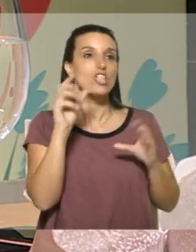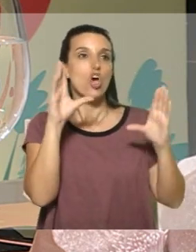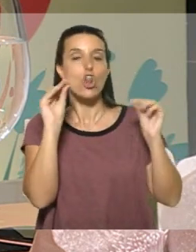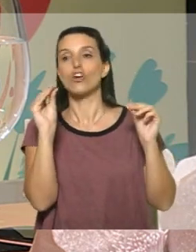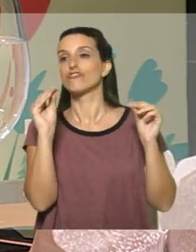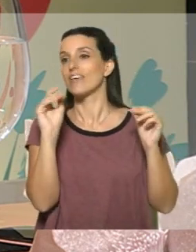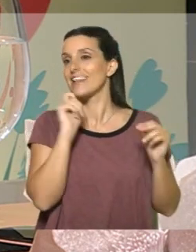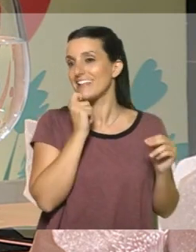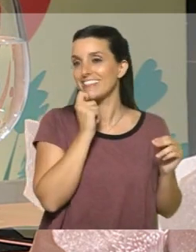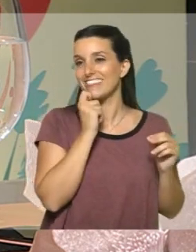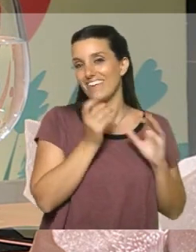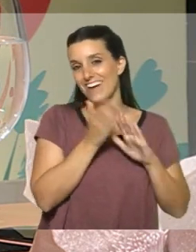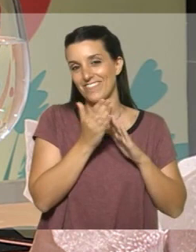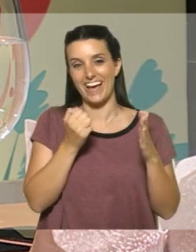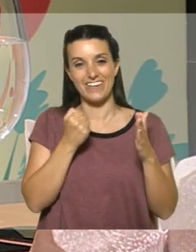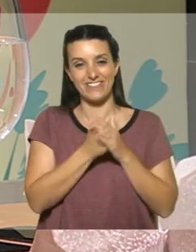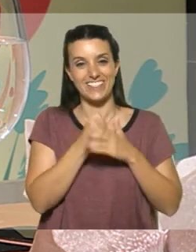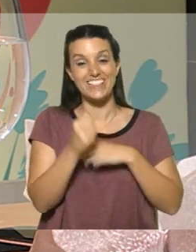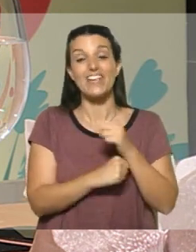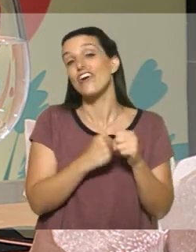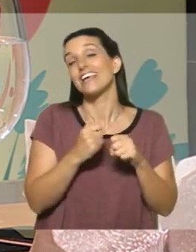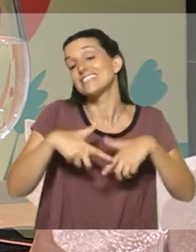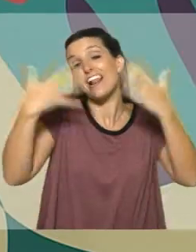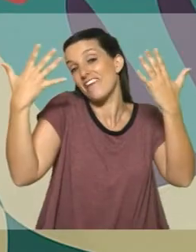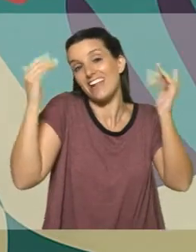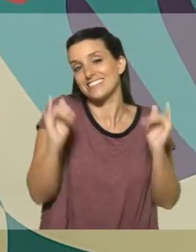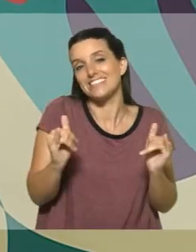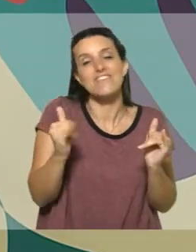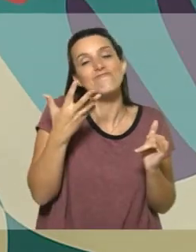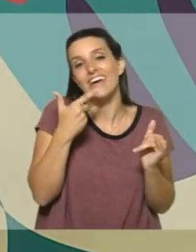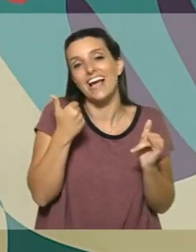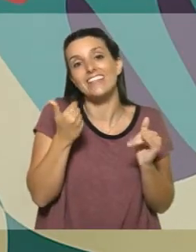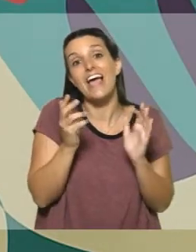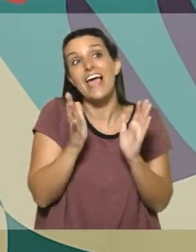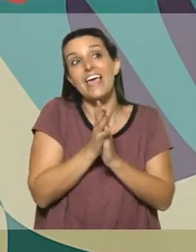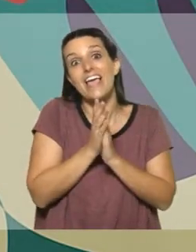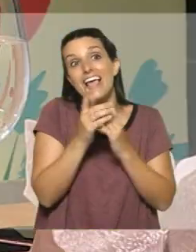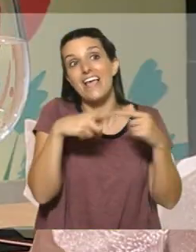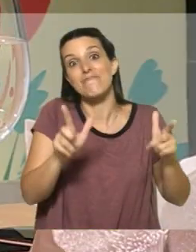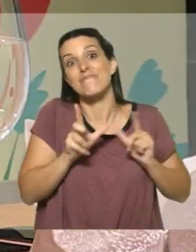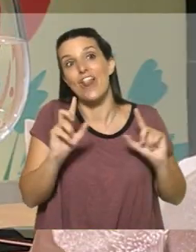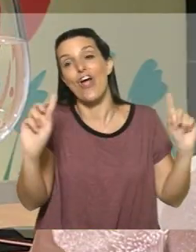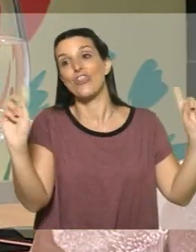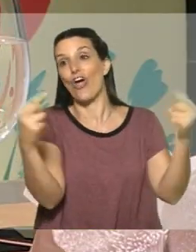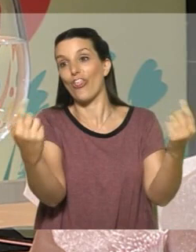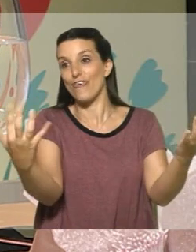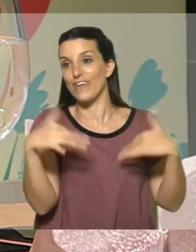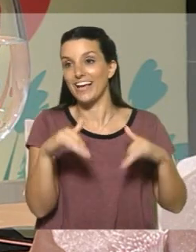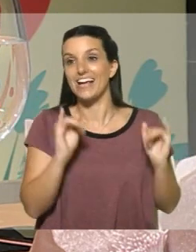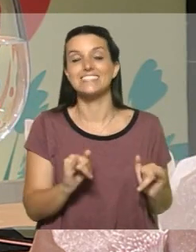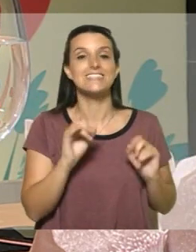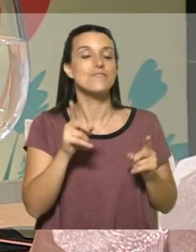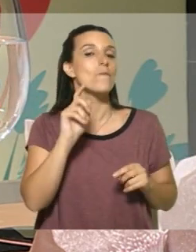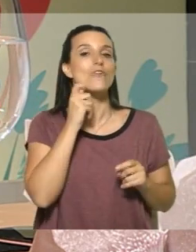show, del cierre del año y a celebrar, que hay muchos motivos. Exacto, va a estar buenísimo. Así que los esperamos a todos. Muchísimas que la gracias. Gente sí los acompañe, porque así van a ser un